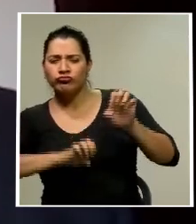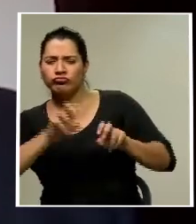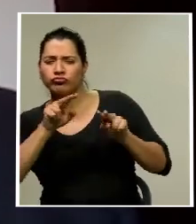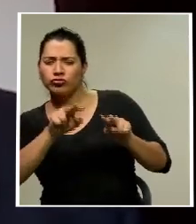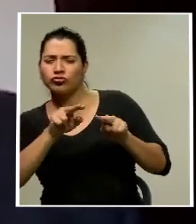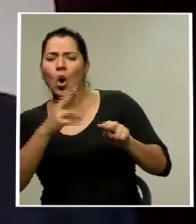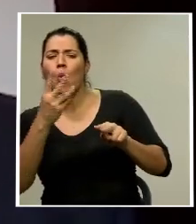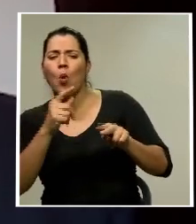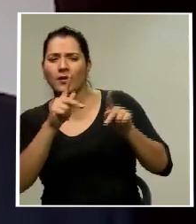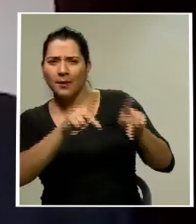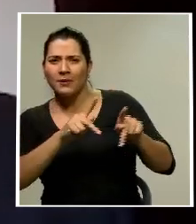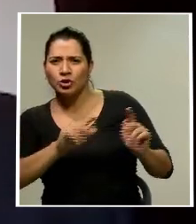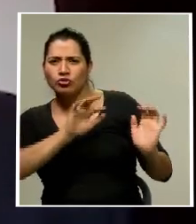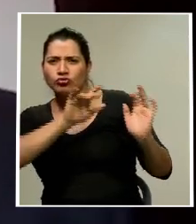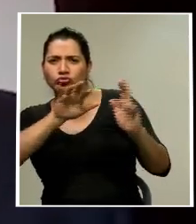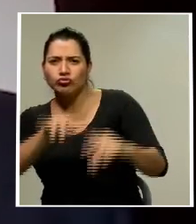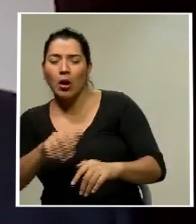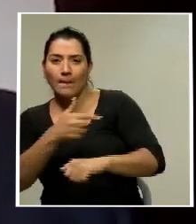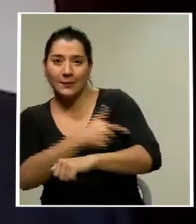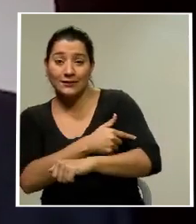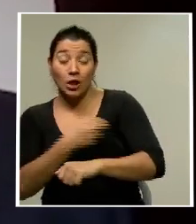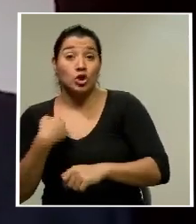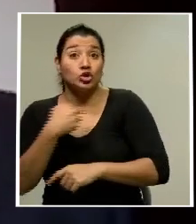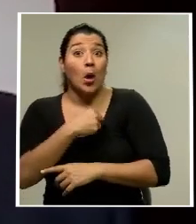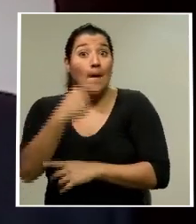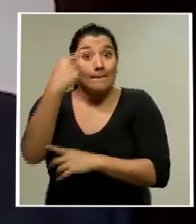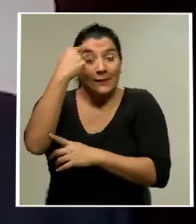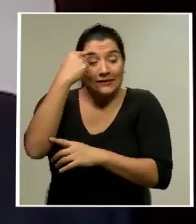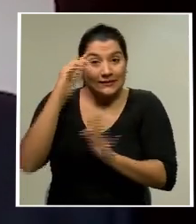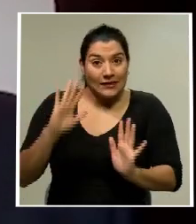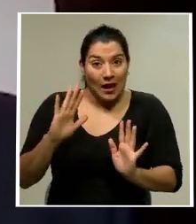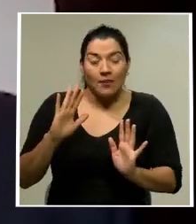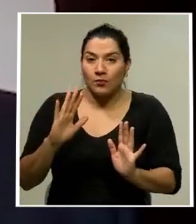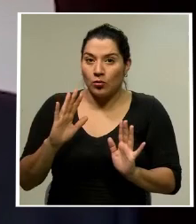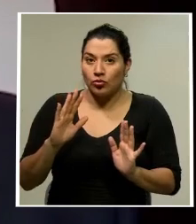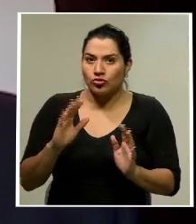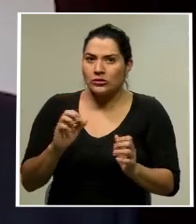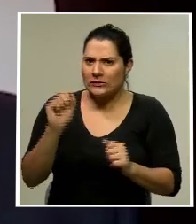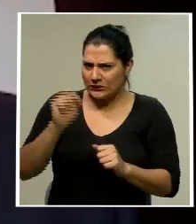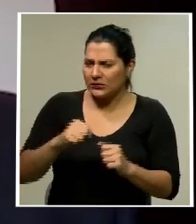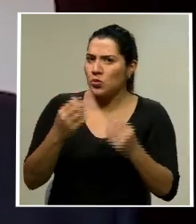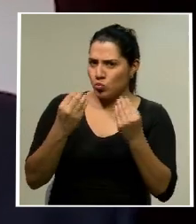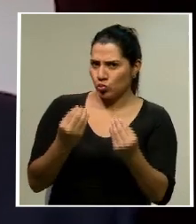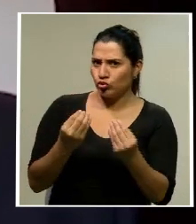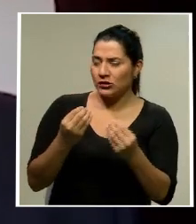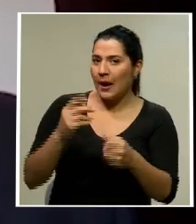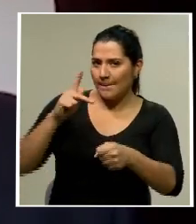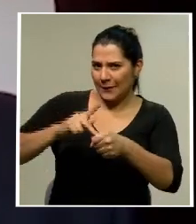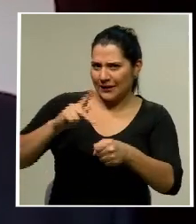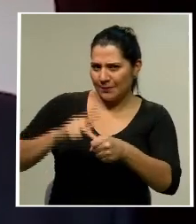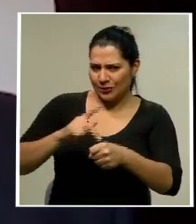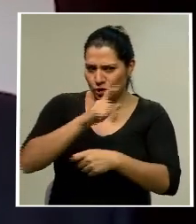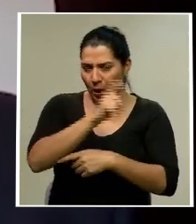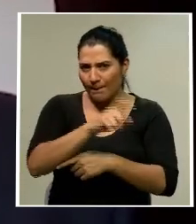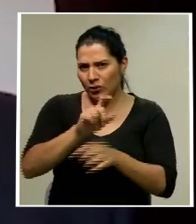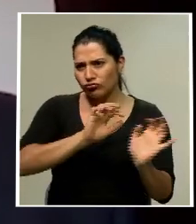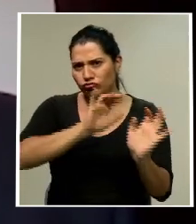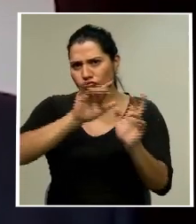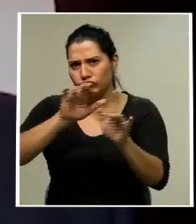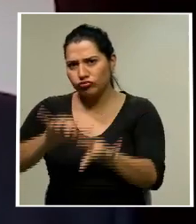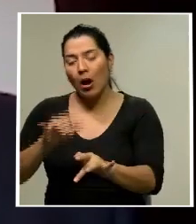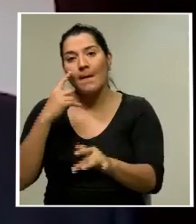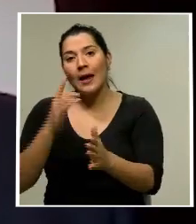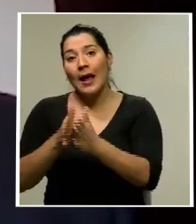de asistencia de la población. Creemos que vamos a tener una muy buena asistencia por parte de este